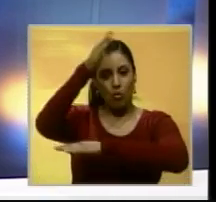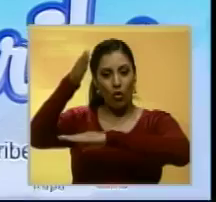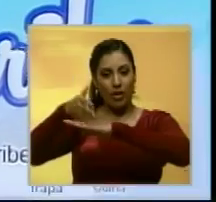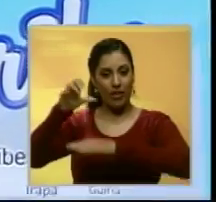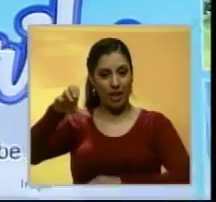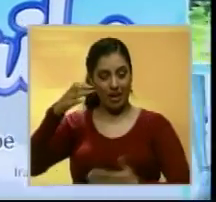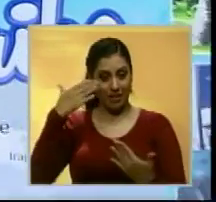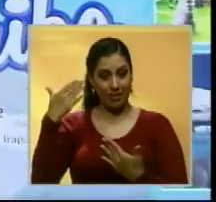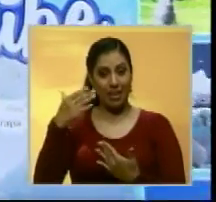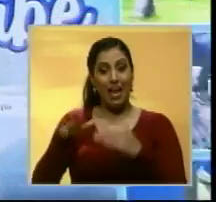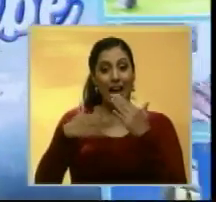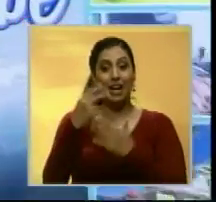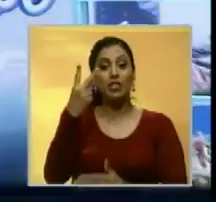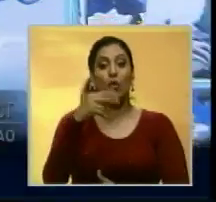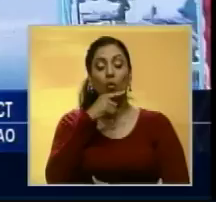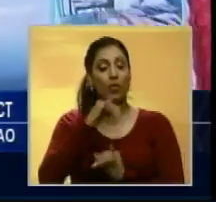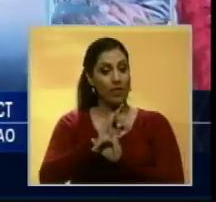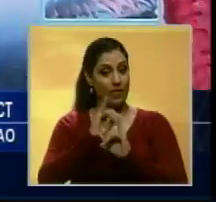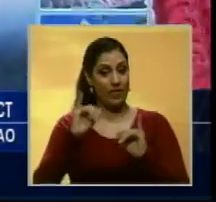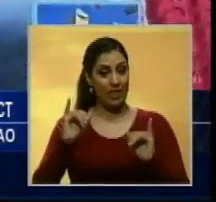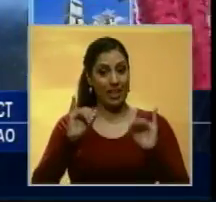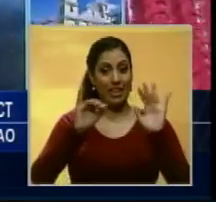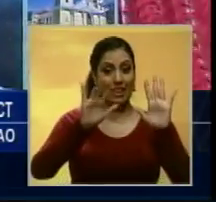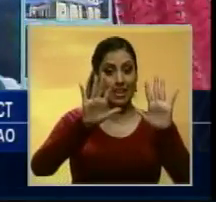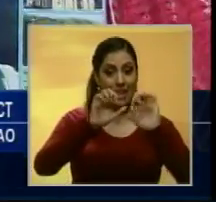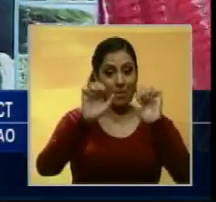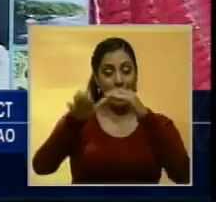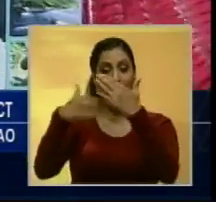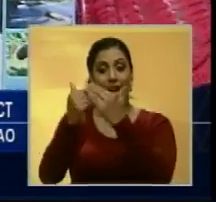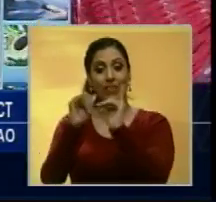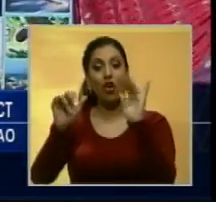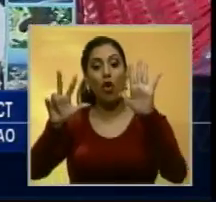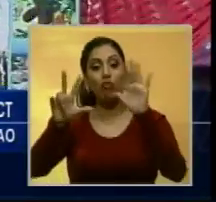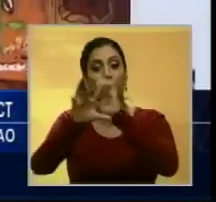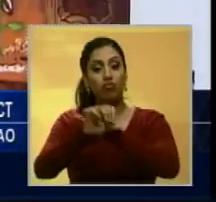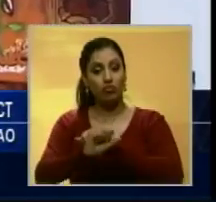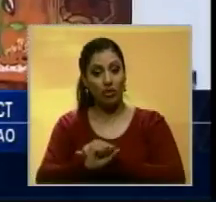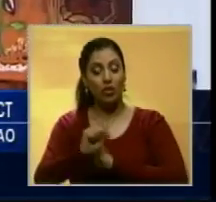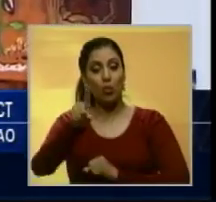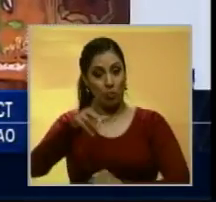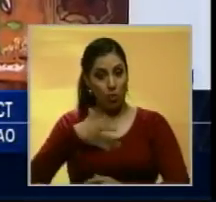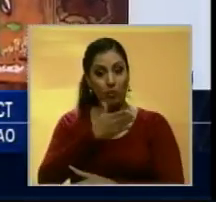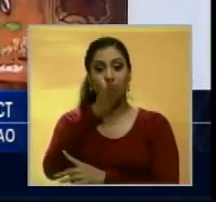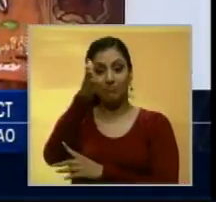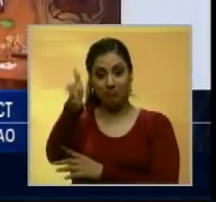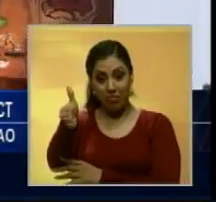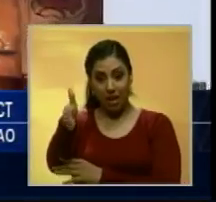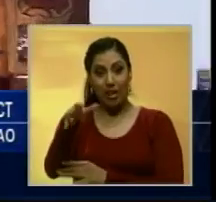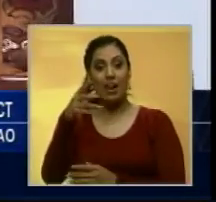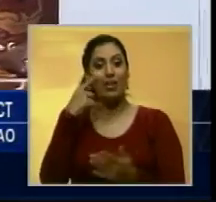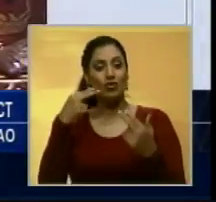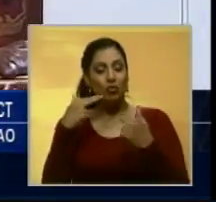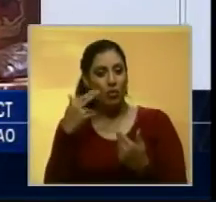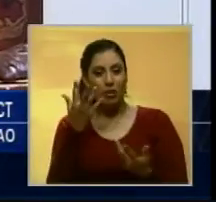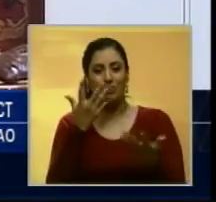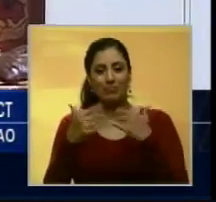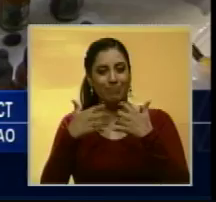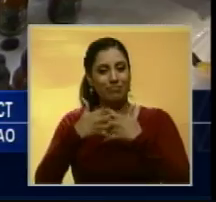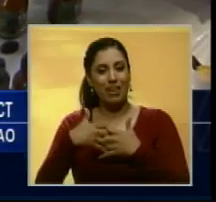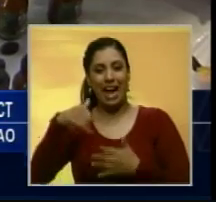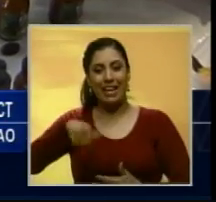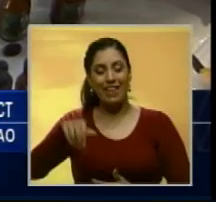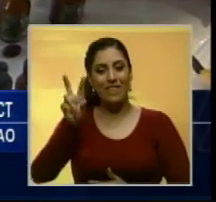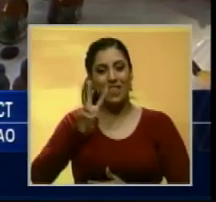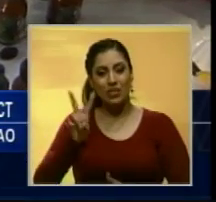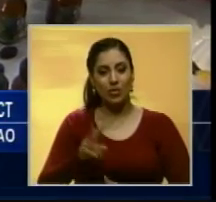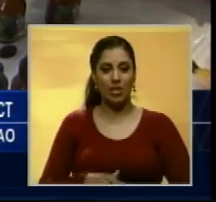Caracas. Hasta el 2 de octubre, de 10 a 8 de la noche, podrá disfrutar del evento que ofrece gastronomía y productos a